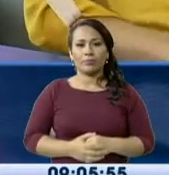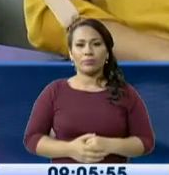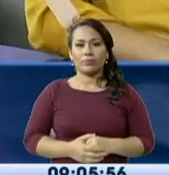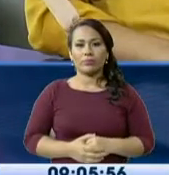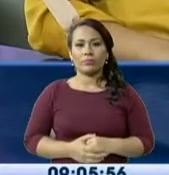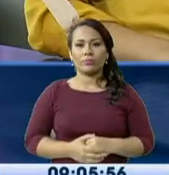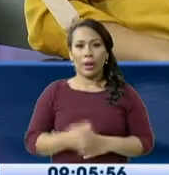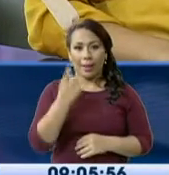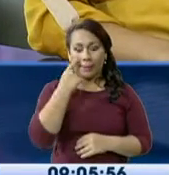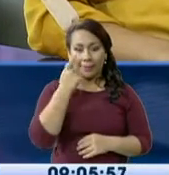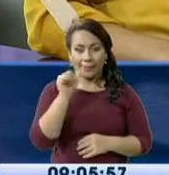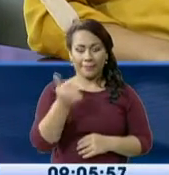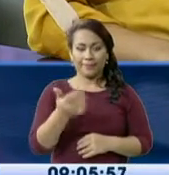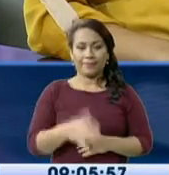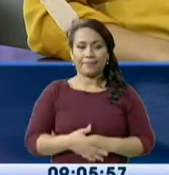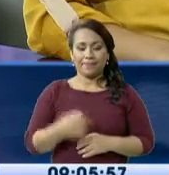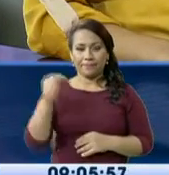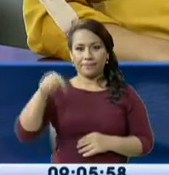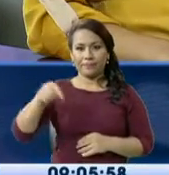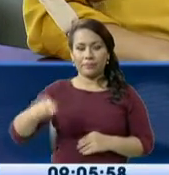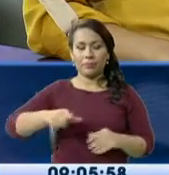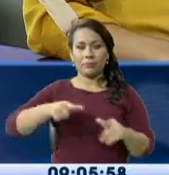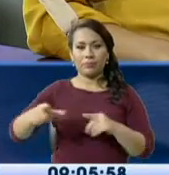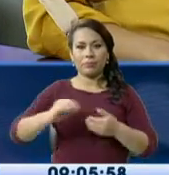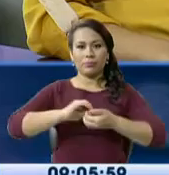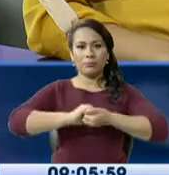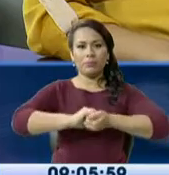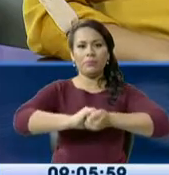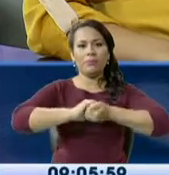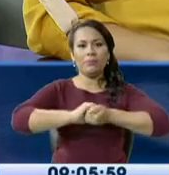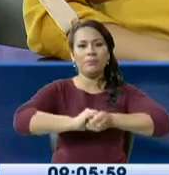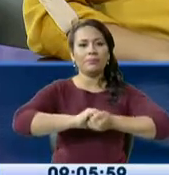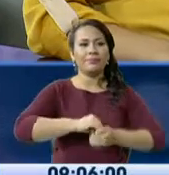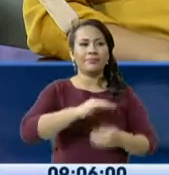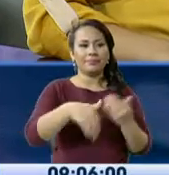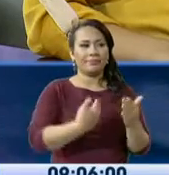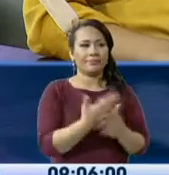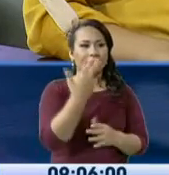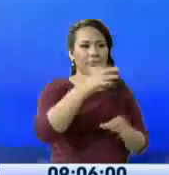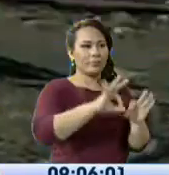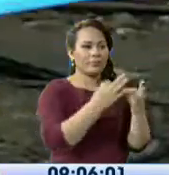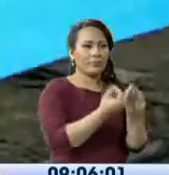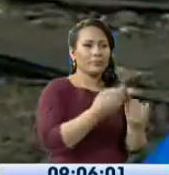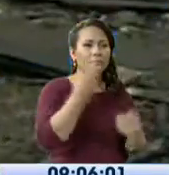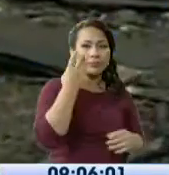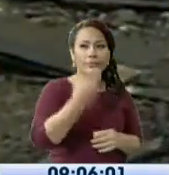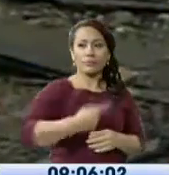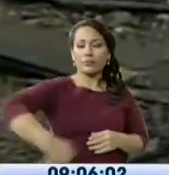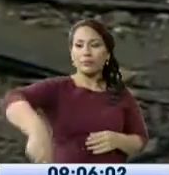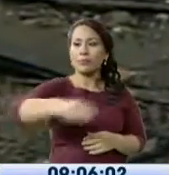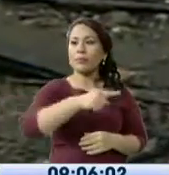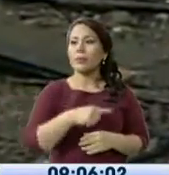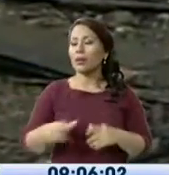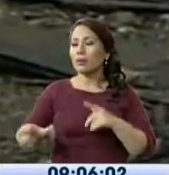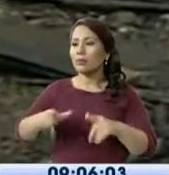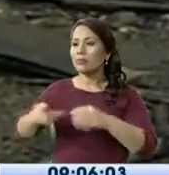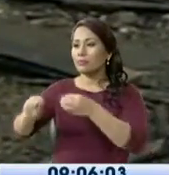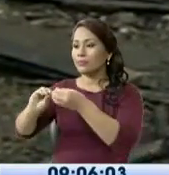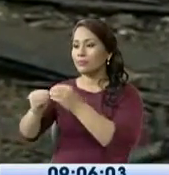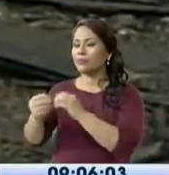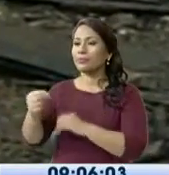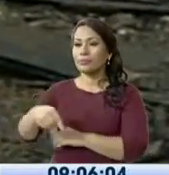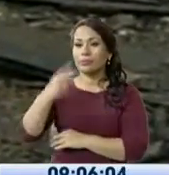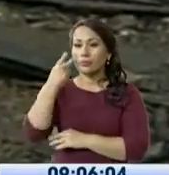¿Qué tal? Buenos días, Marcela, amigos televidentes. Hasta el momento, sí, 13 familias es el número que se maneja y en base a lo que está